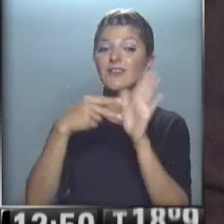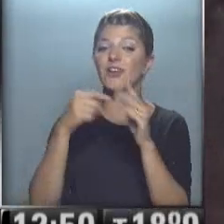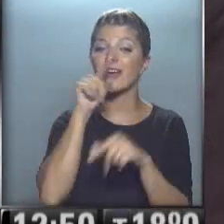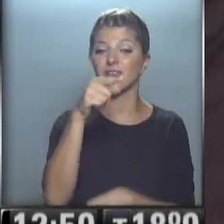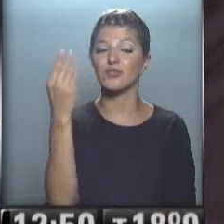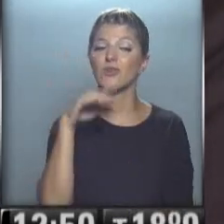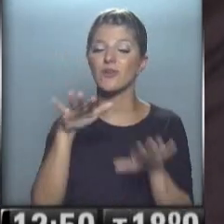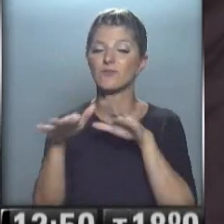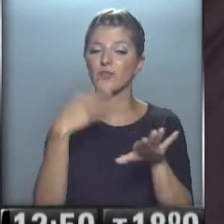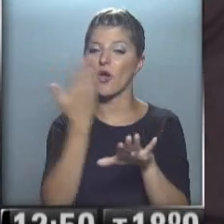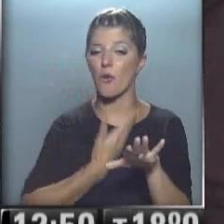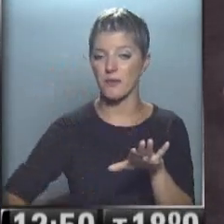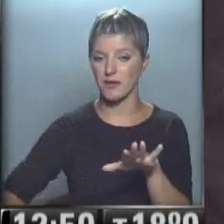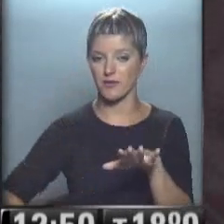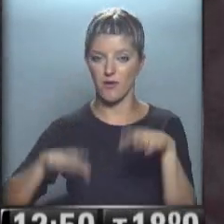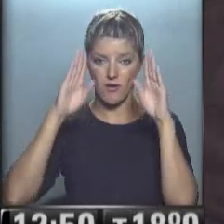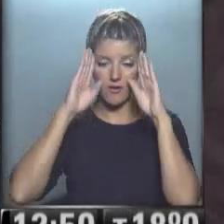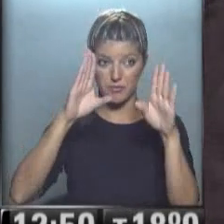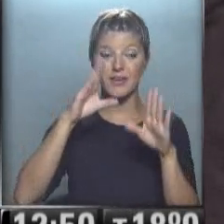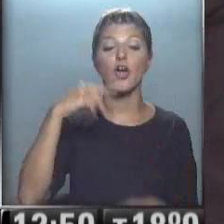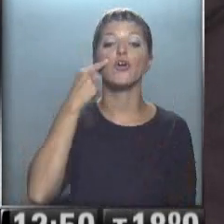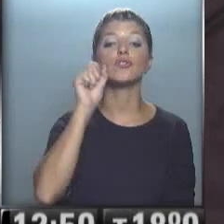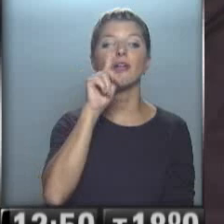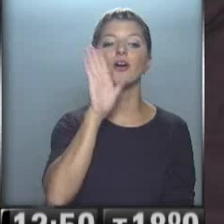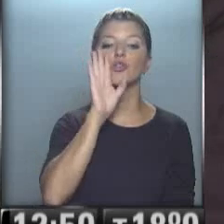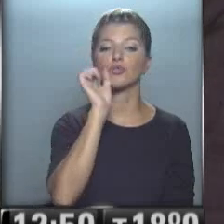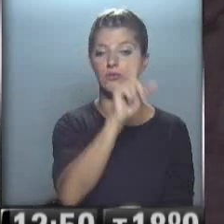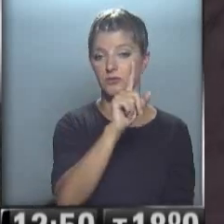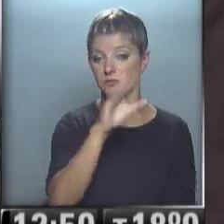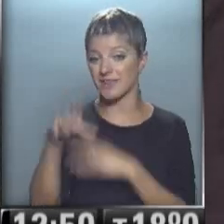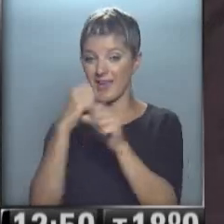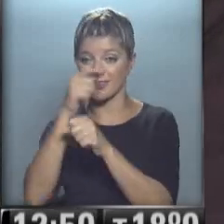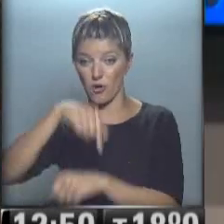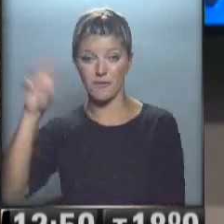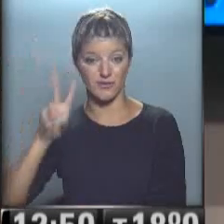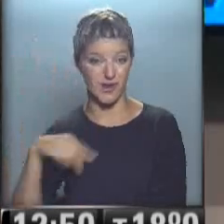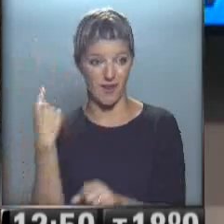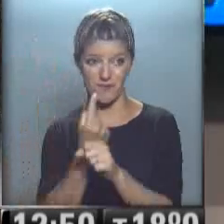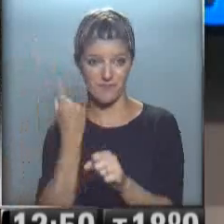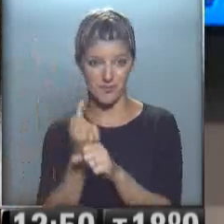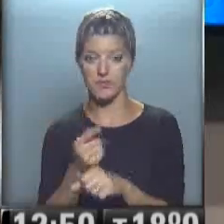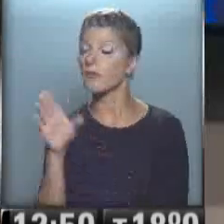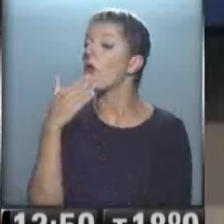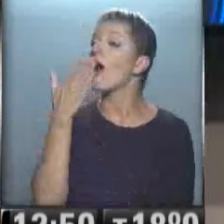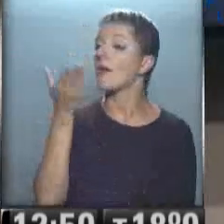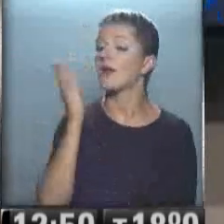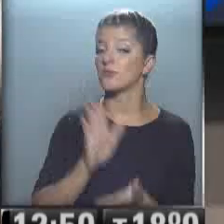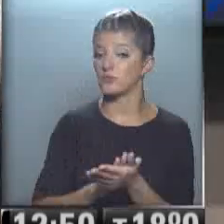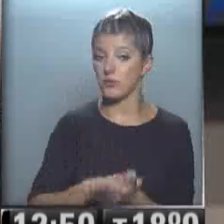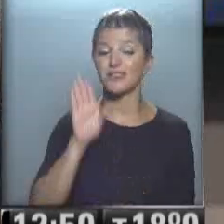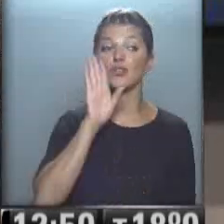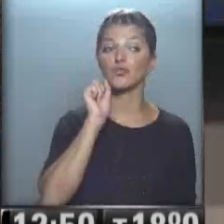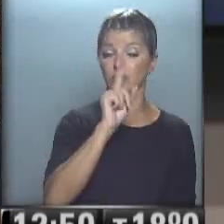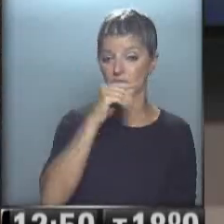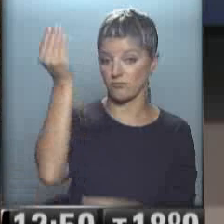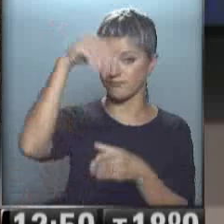Estado apuntada justamente a al control que no han logrado control ya que hablas de intervención de Estados Unidos también hay que